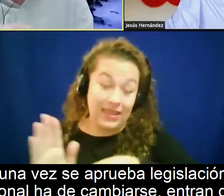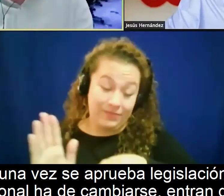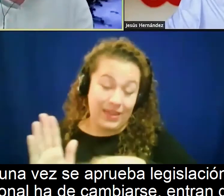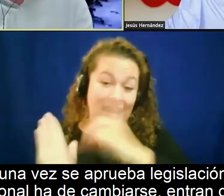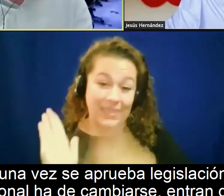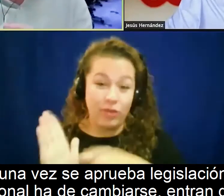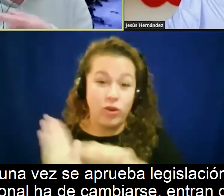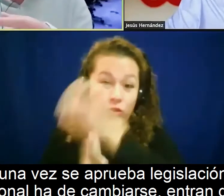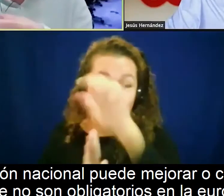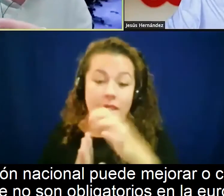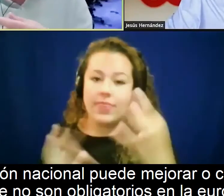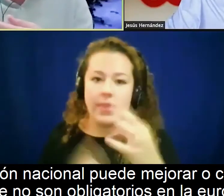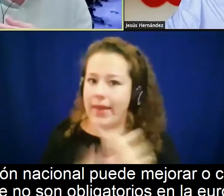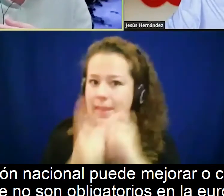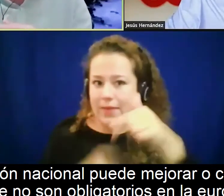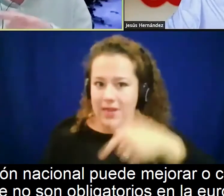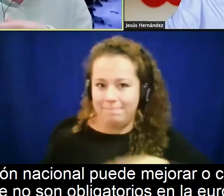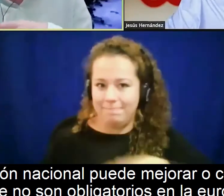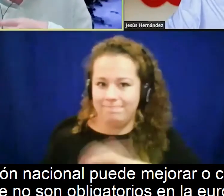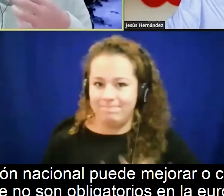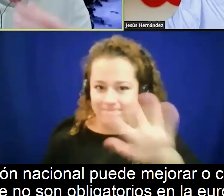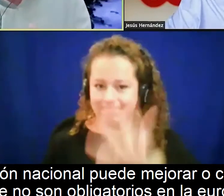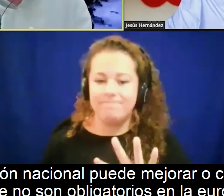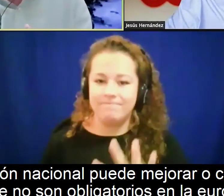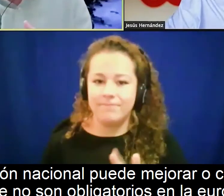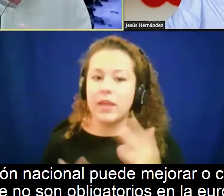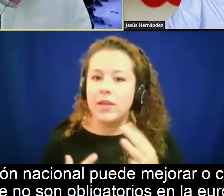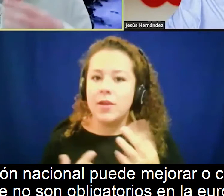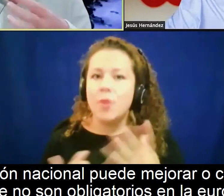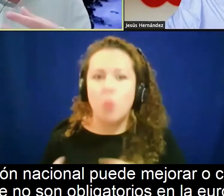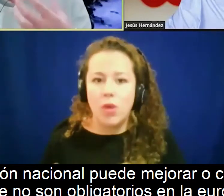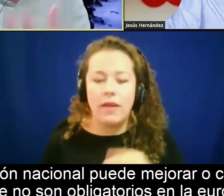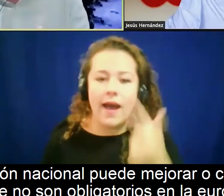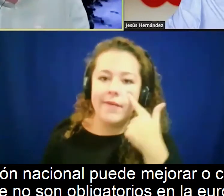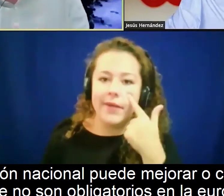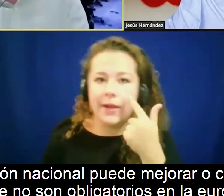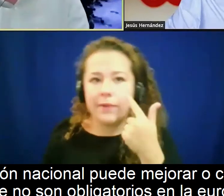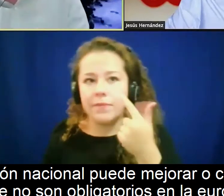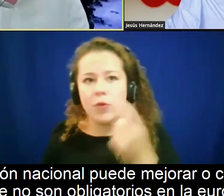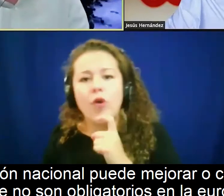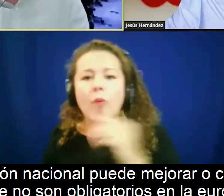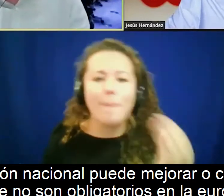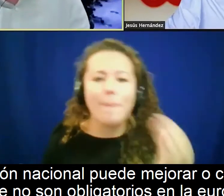entran discusiones políticas y la legislación nacional puede mejorar o puede